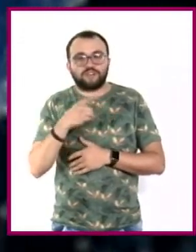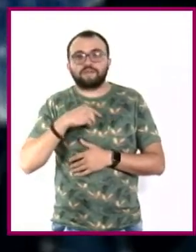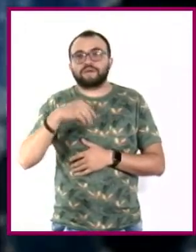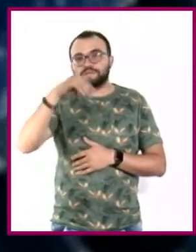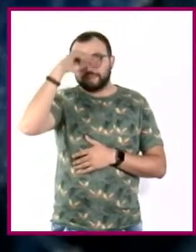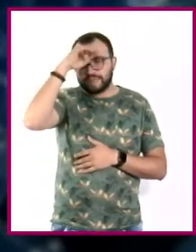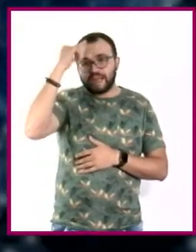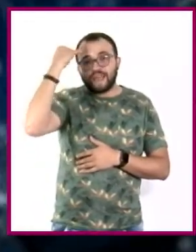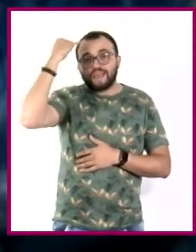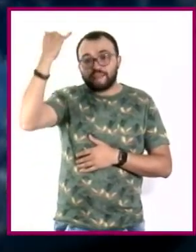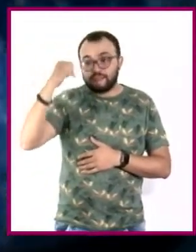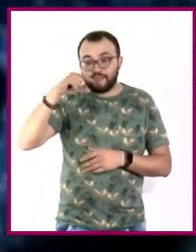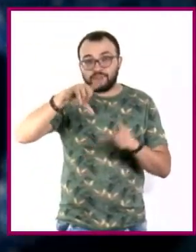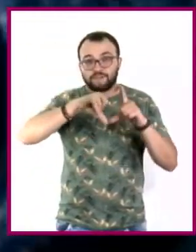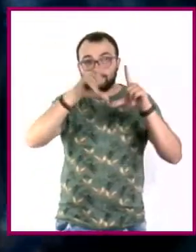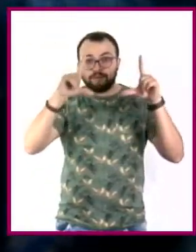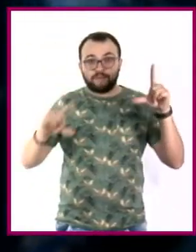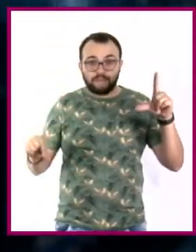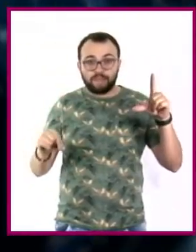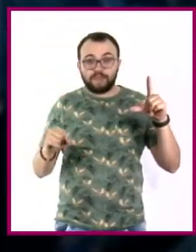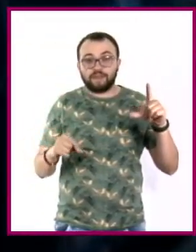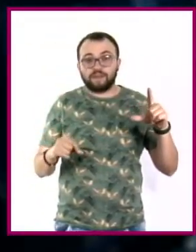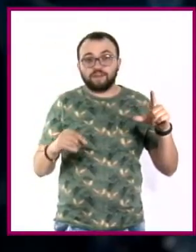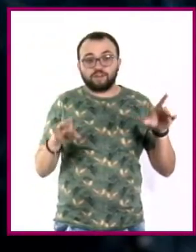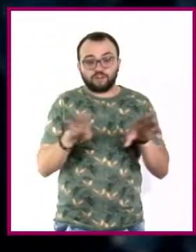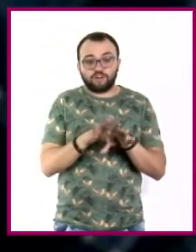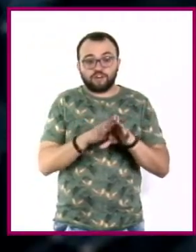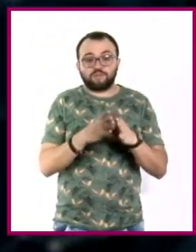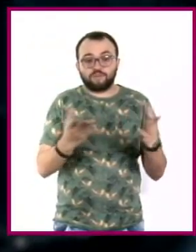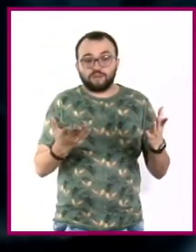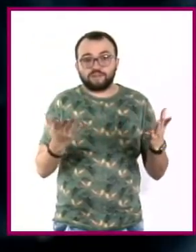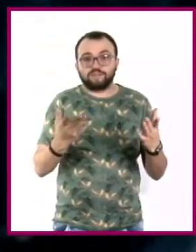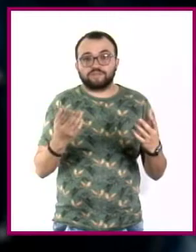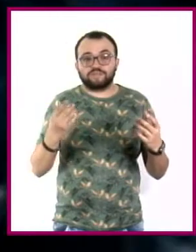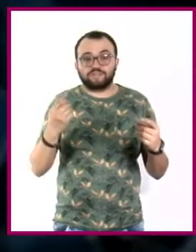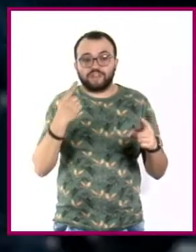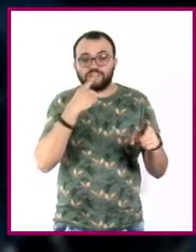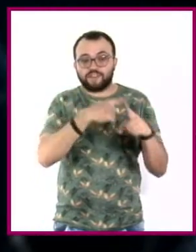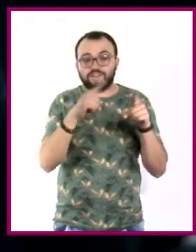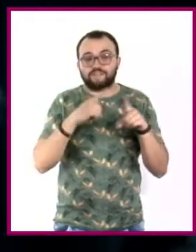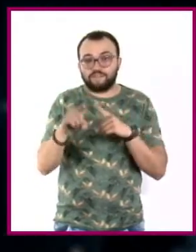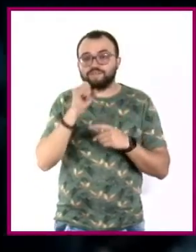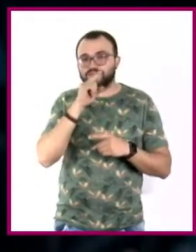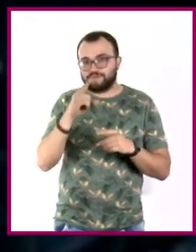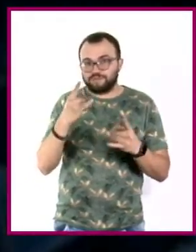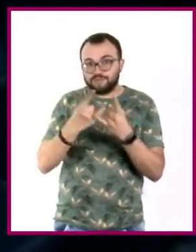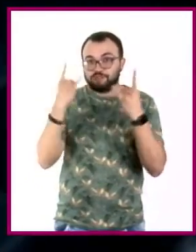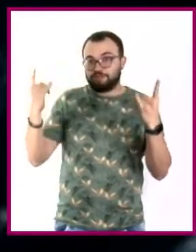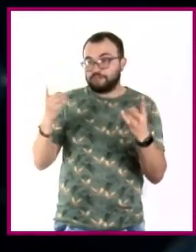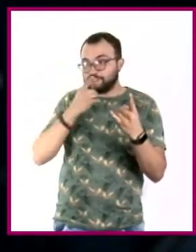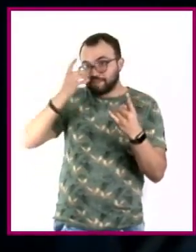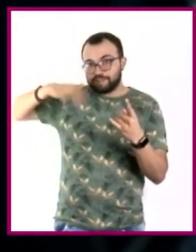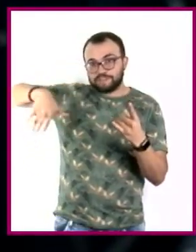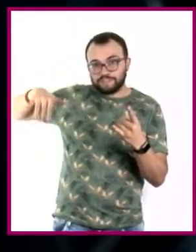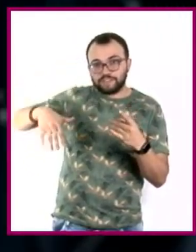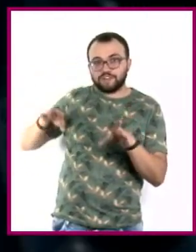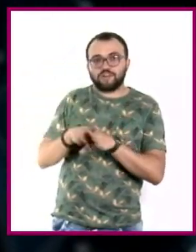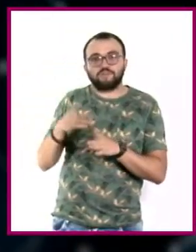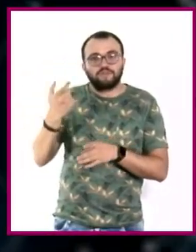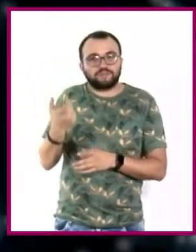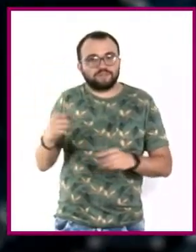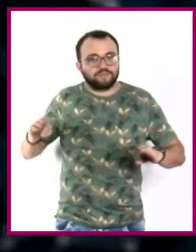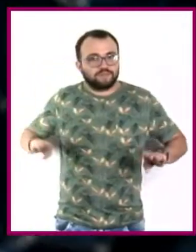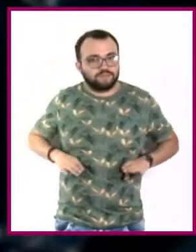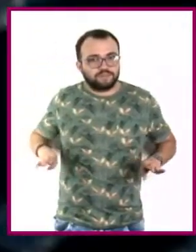nuestro país las cosas funcionan de manera distinta. Si bien las condiciones históricas y las características sociales y económicas